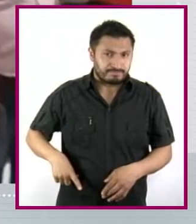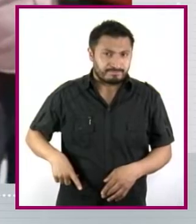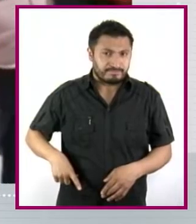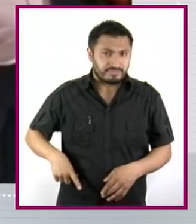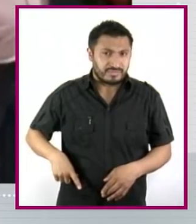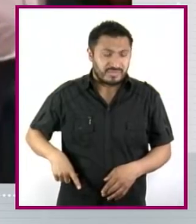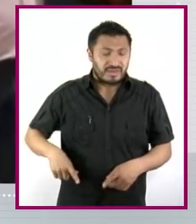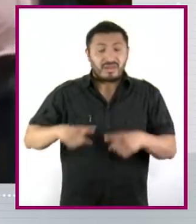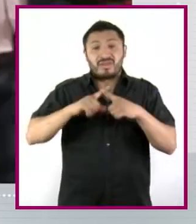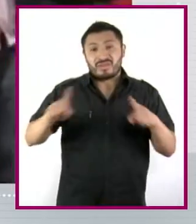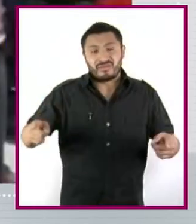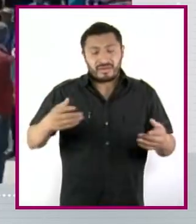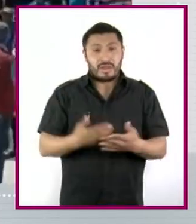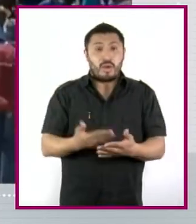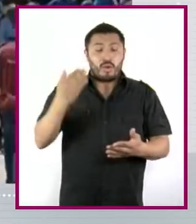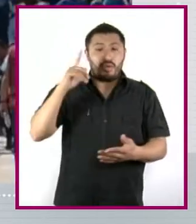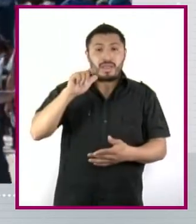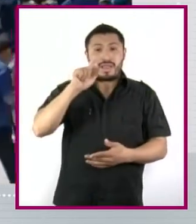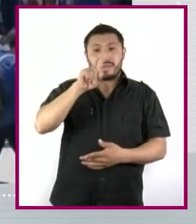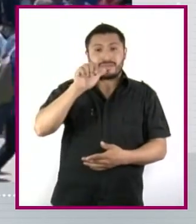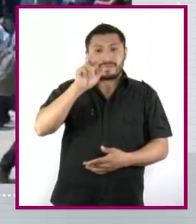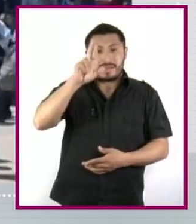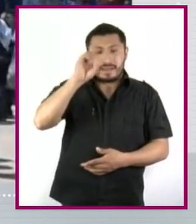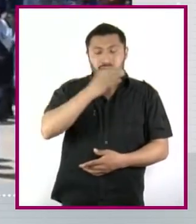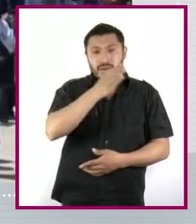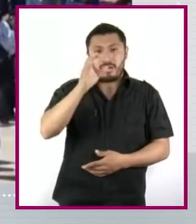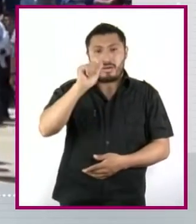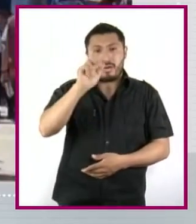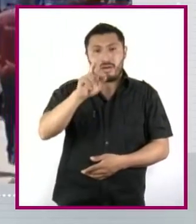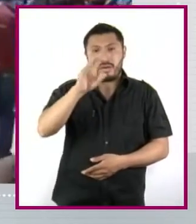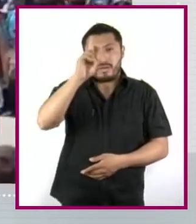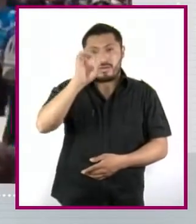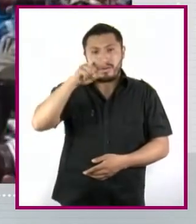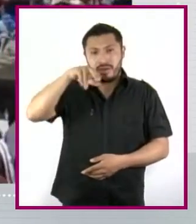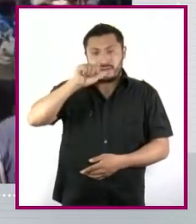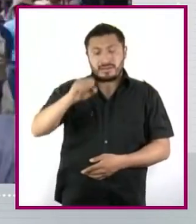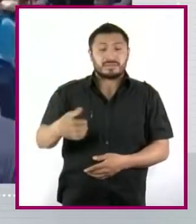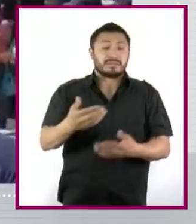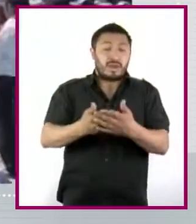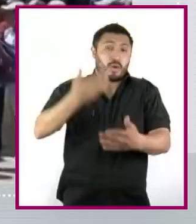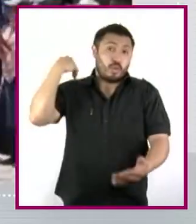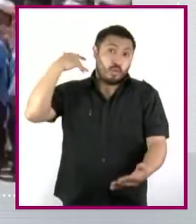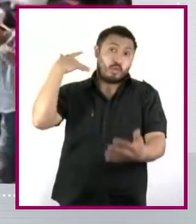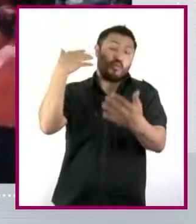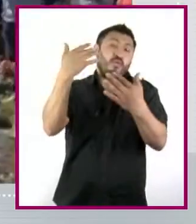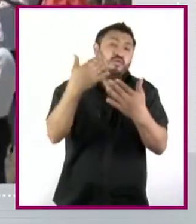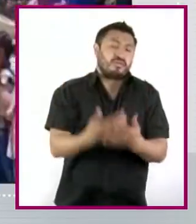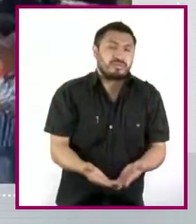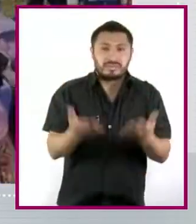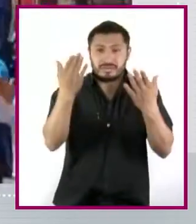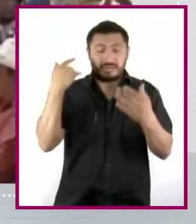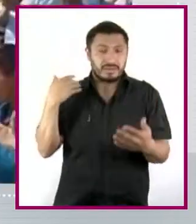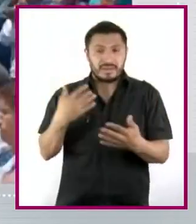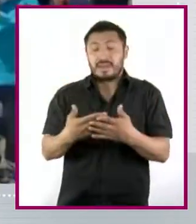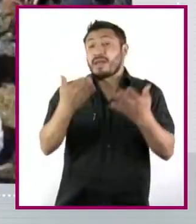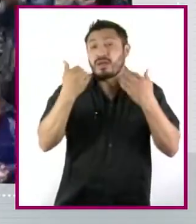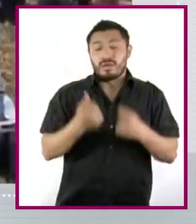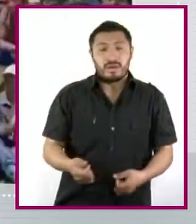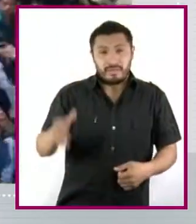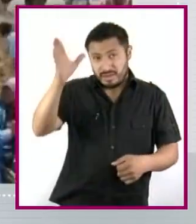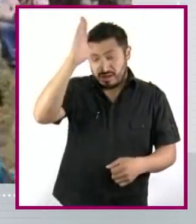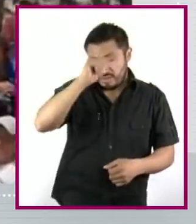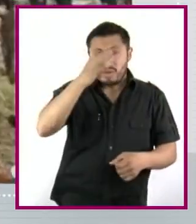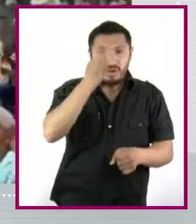muchísimo tiempo en nuestra historia, desde Lázaro Cárdenas, no tenía ese consenso y ese compromiso. Yo creo que es el momento de que las